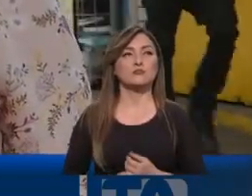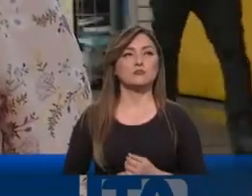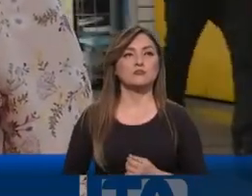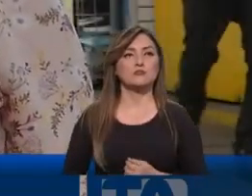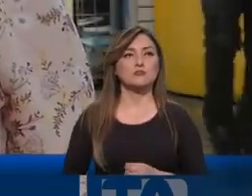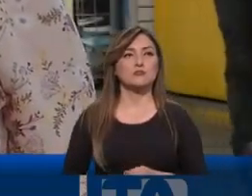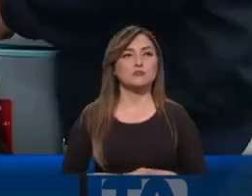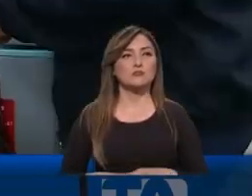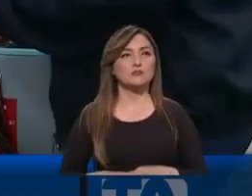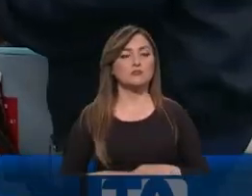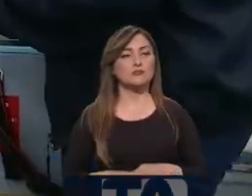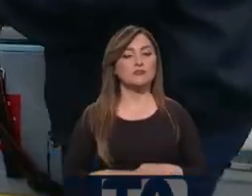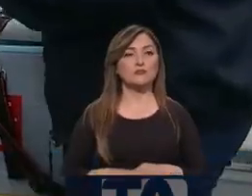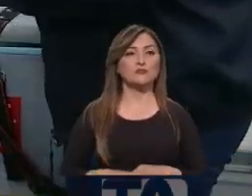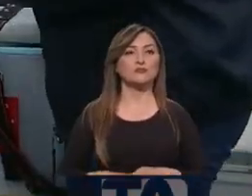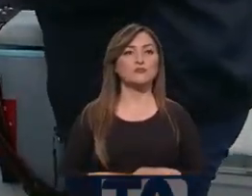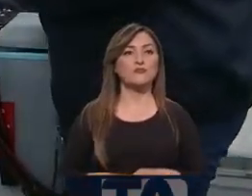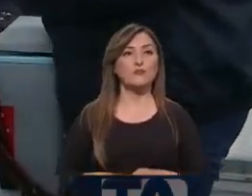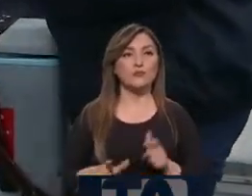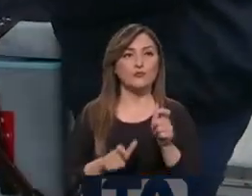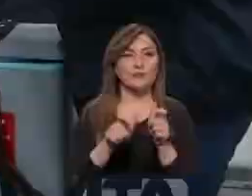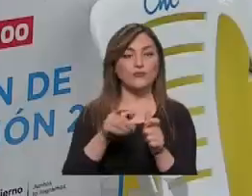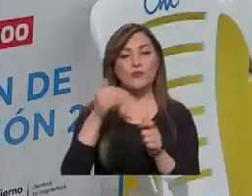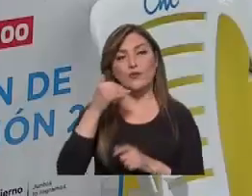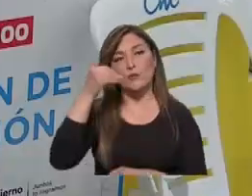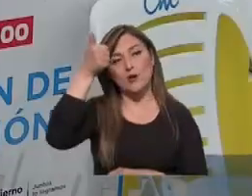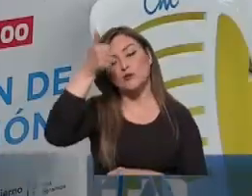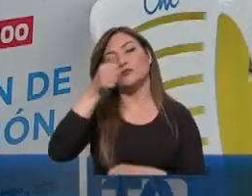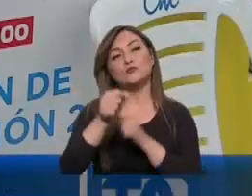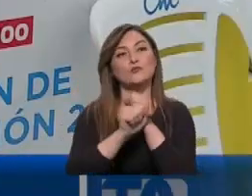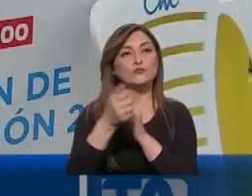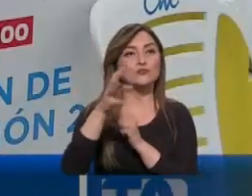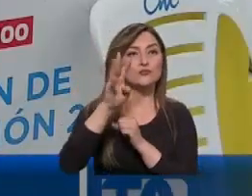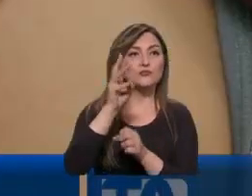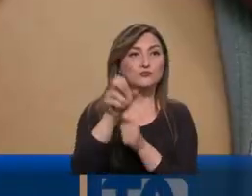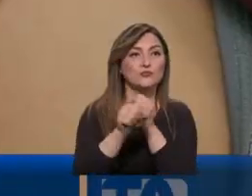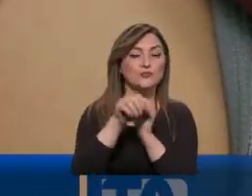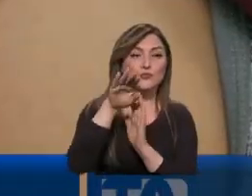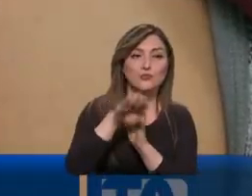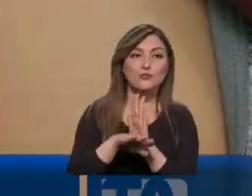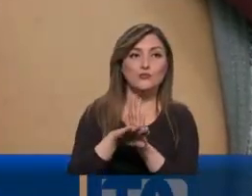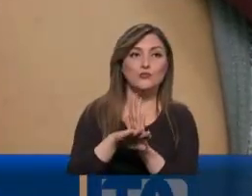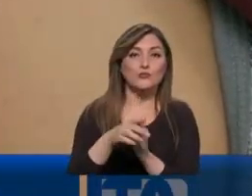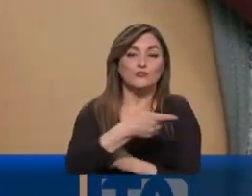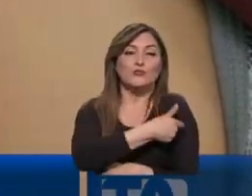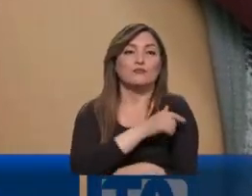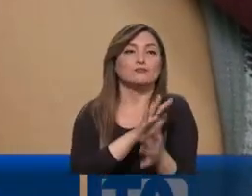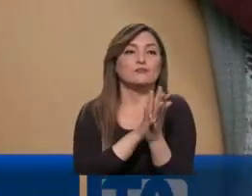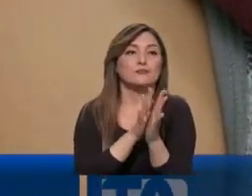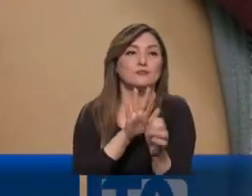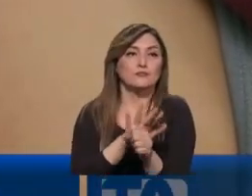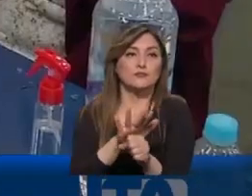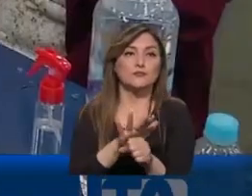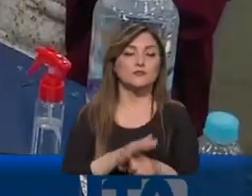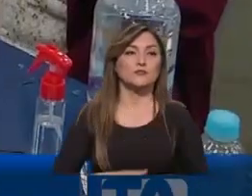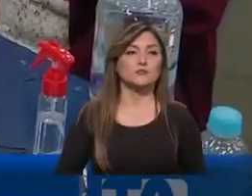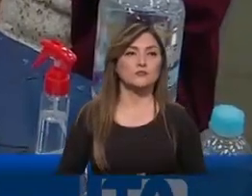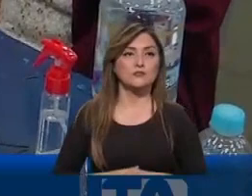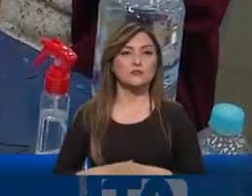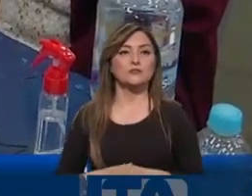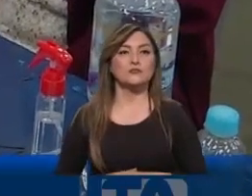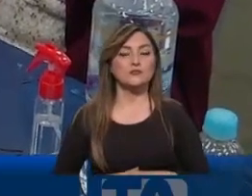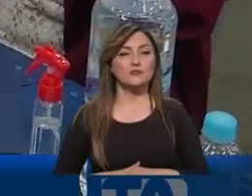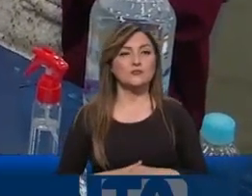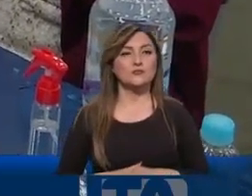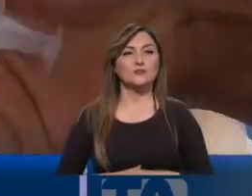Veamos. Cada vez son menos las personas mayores de 16 años que aún no han recibido la vacuna contra el COVID-19. Sin embargo,